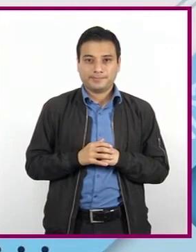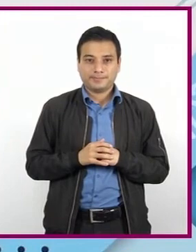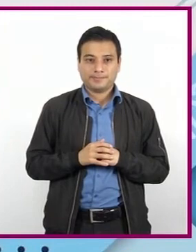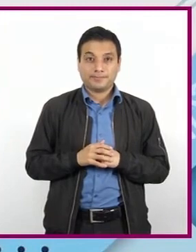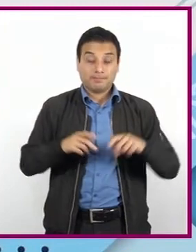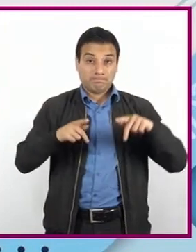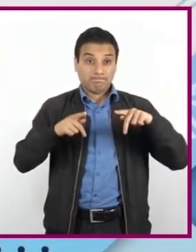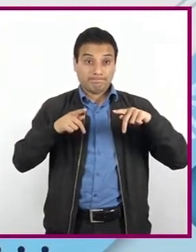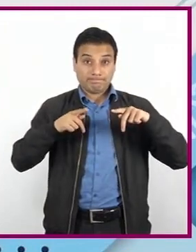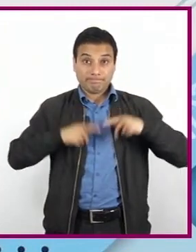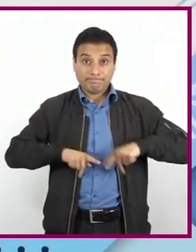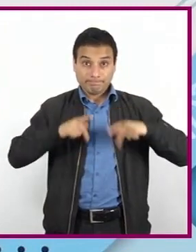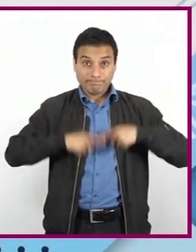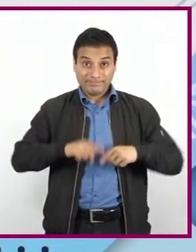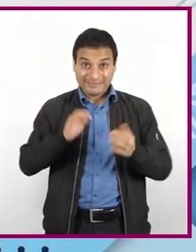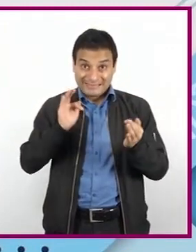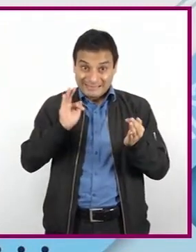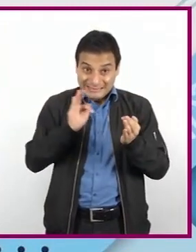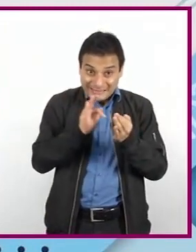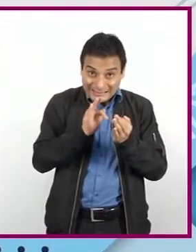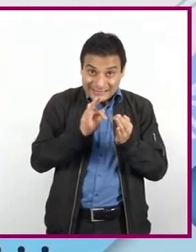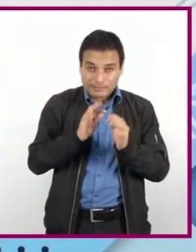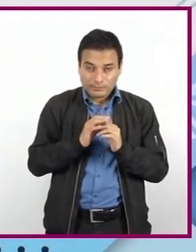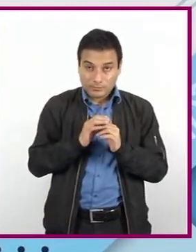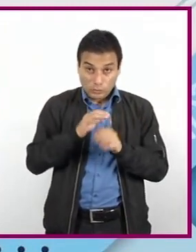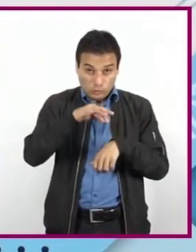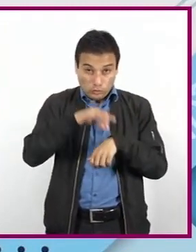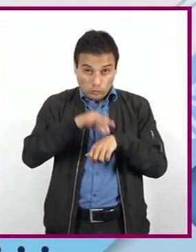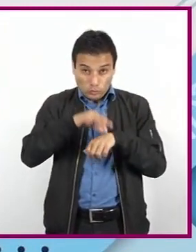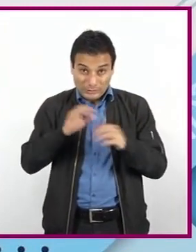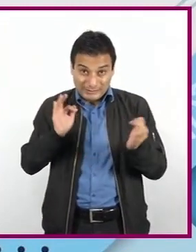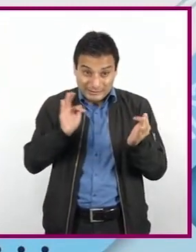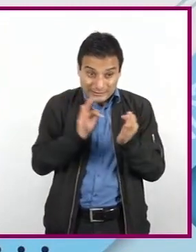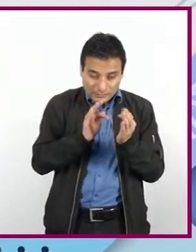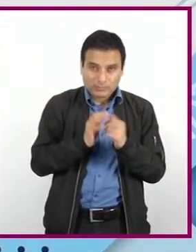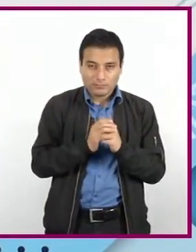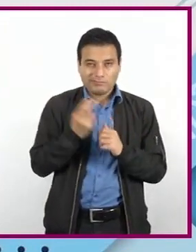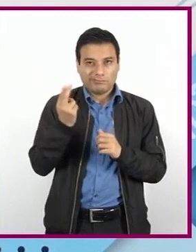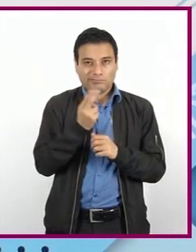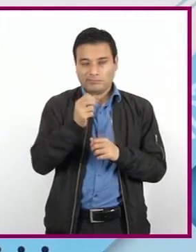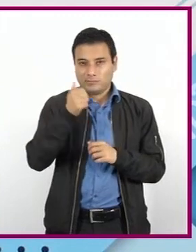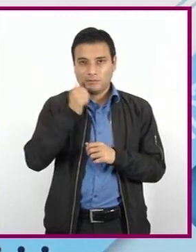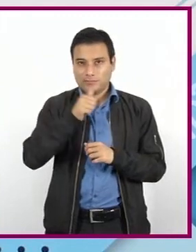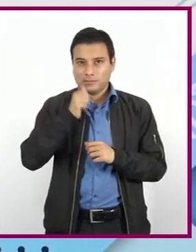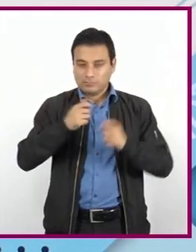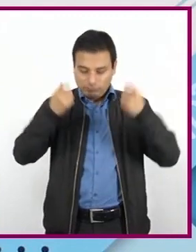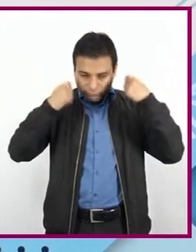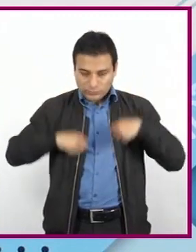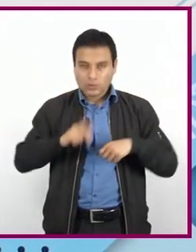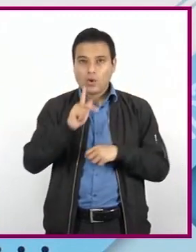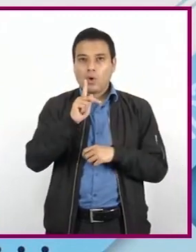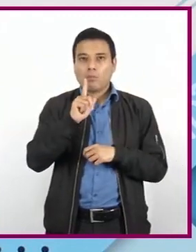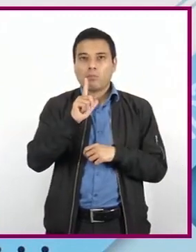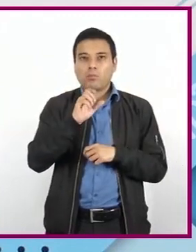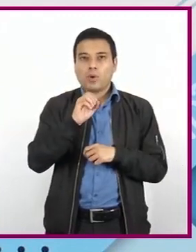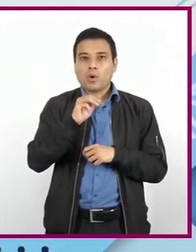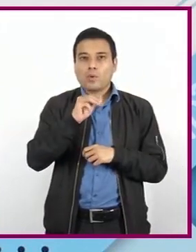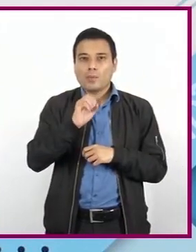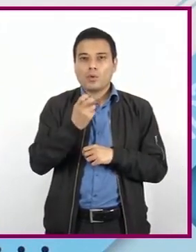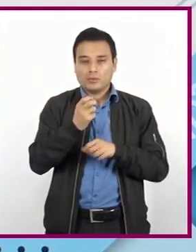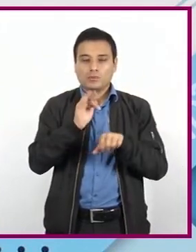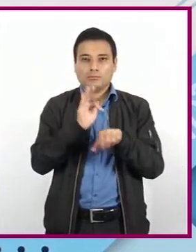estar junto al paciente cuando se hace la toma de la radiografía, se coloca un peto de plomo, que es la bata a la que te